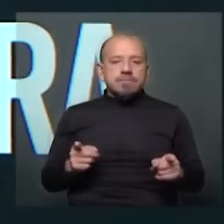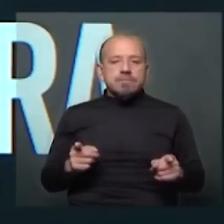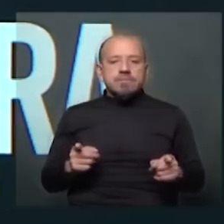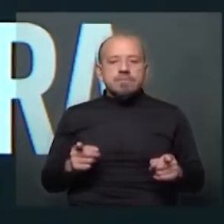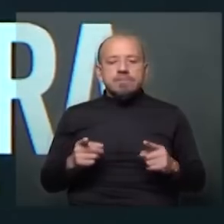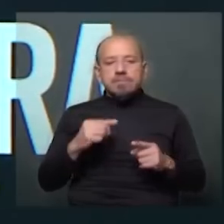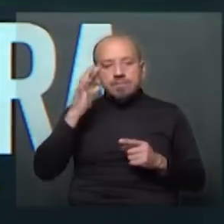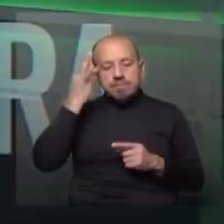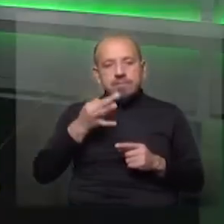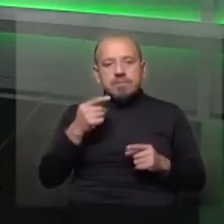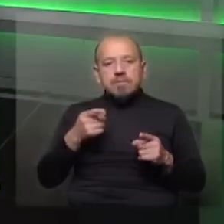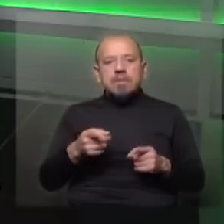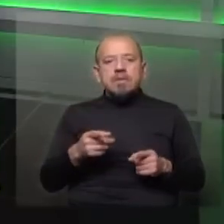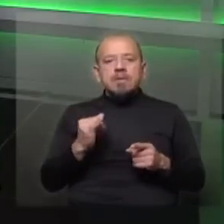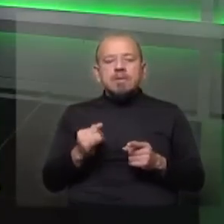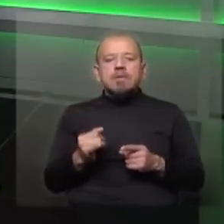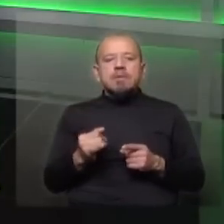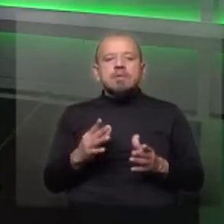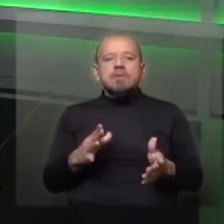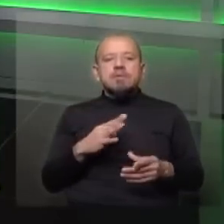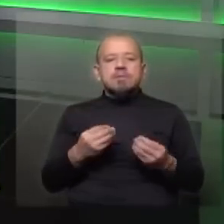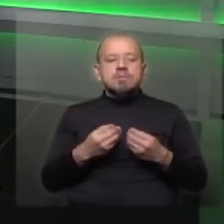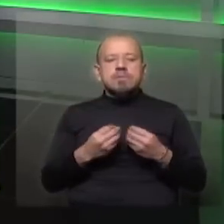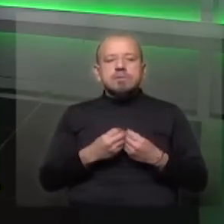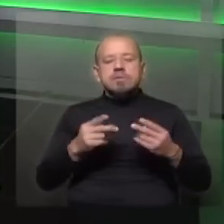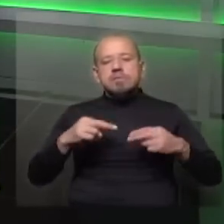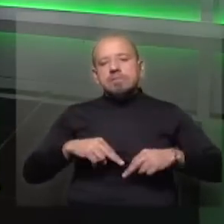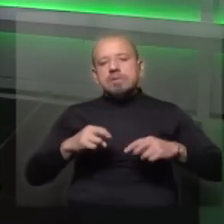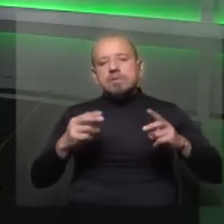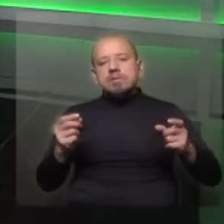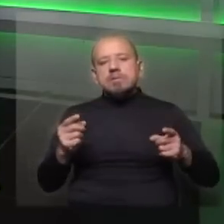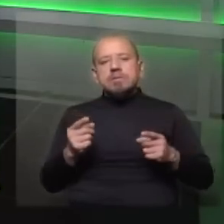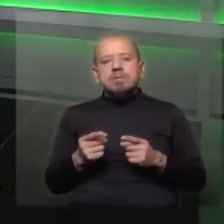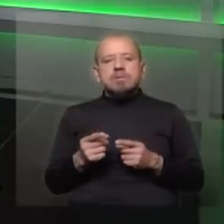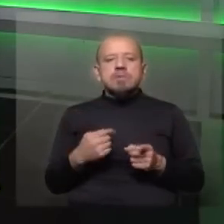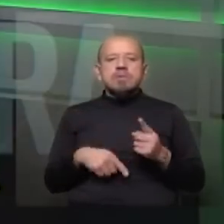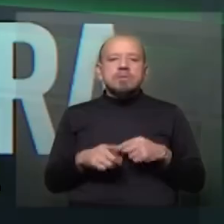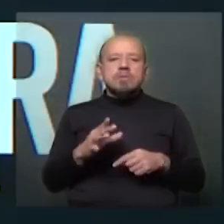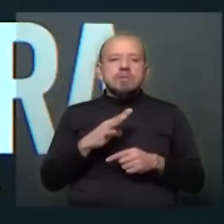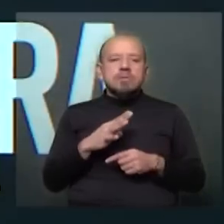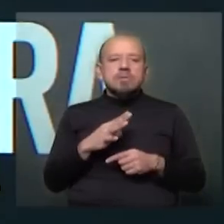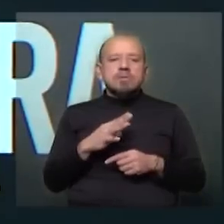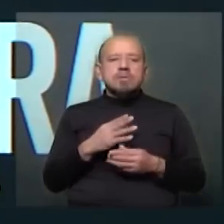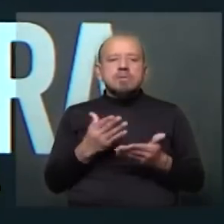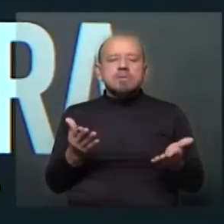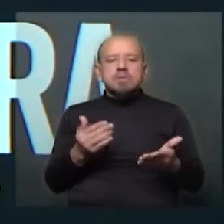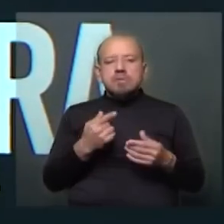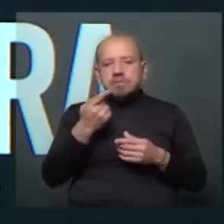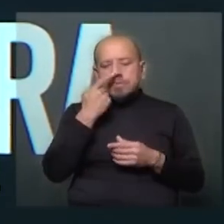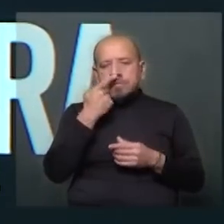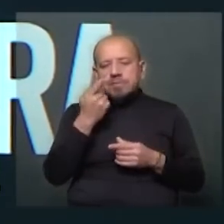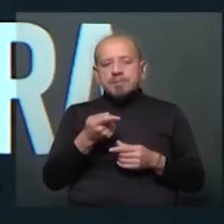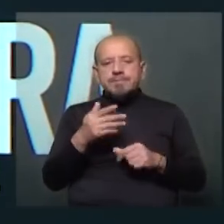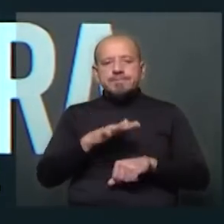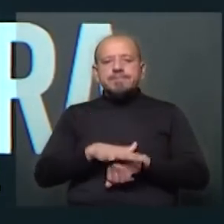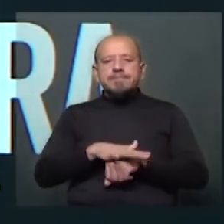ninguna historia real pero sí basado en mucha investigación claro y mucha investigación también entonces hay como un panorama ahí muy interesante en este momento